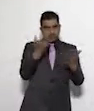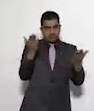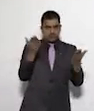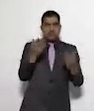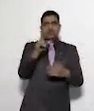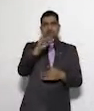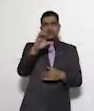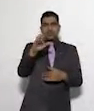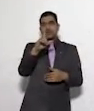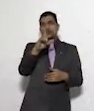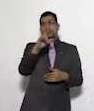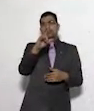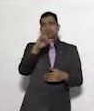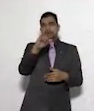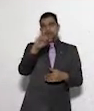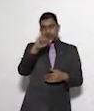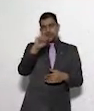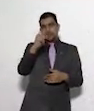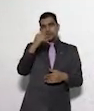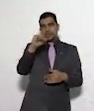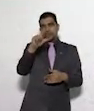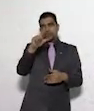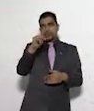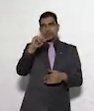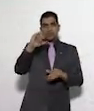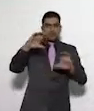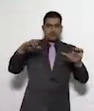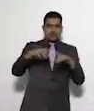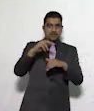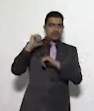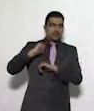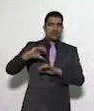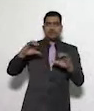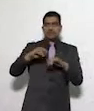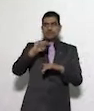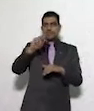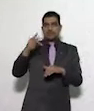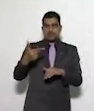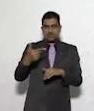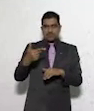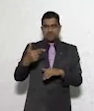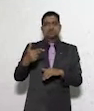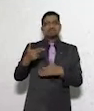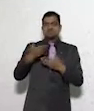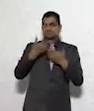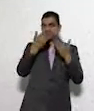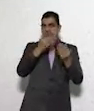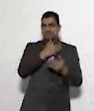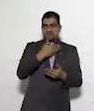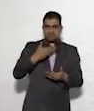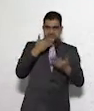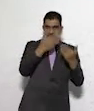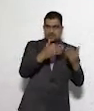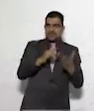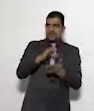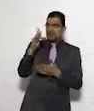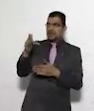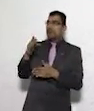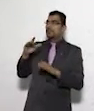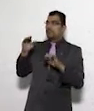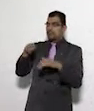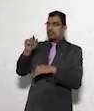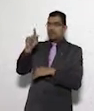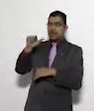al licenciado Luis Raúl González Pérez, presidente de la Comisión Nacional de los Derechos Humanos, a la doctora Mónica González